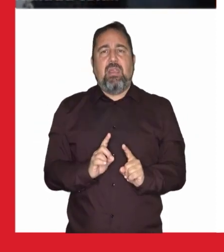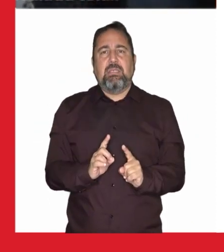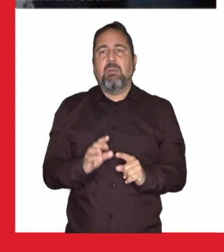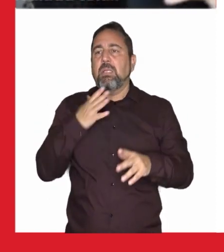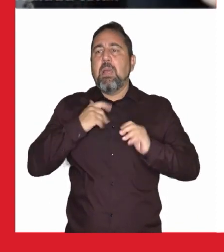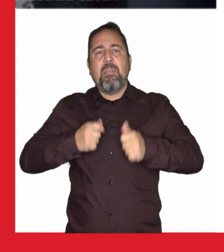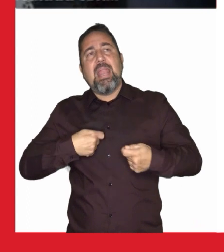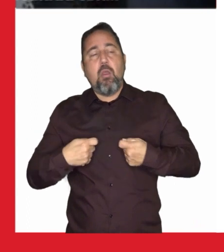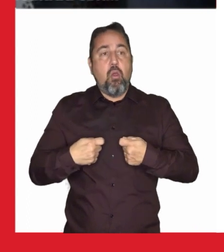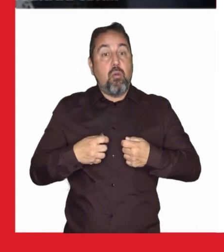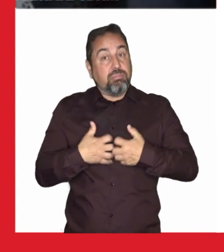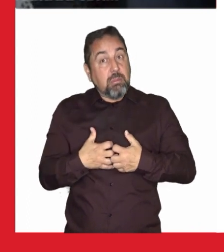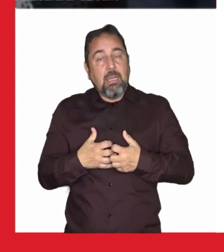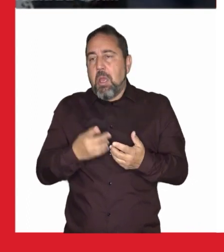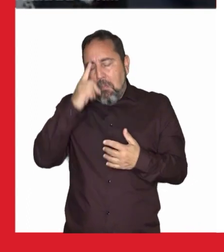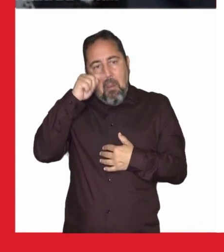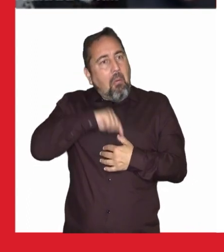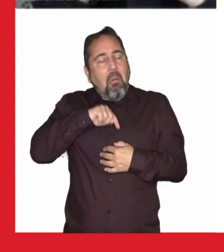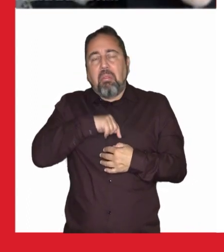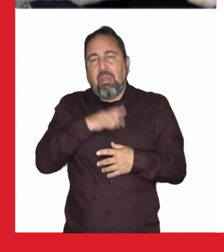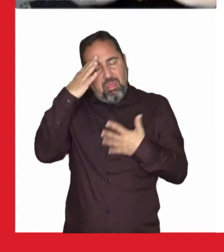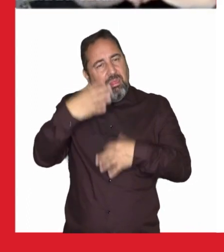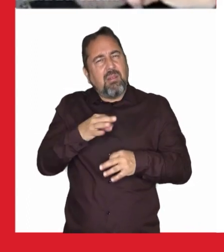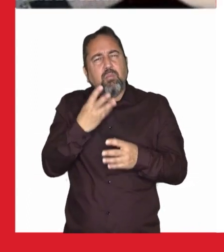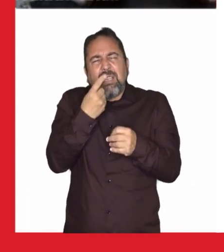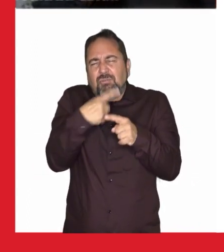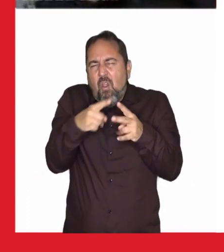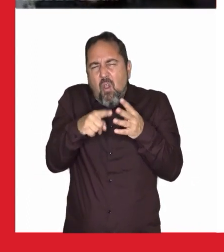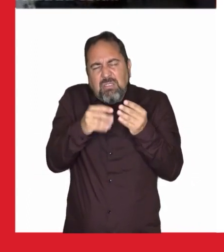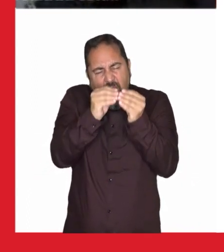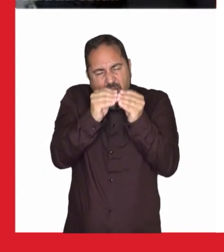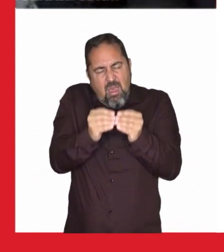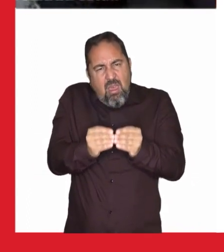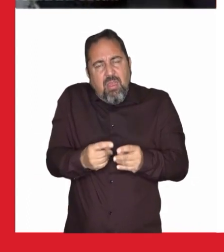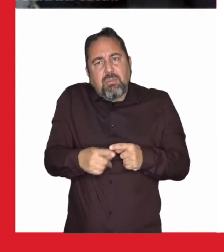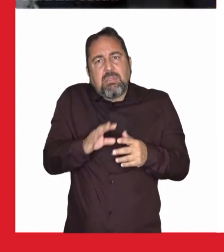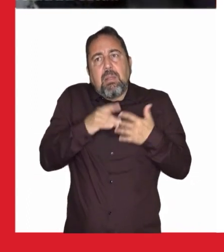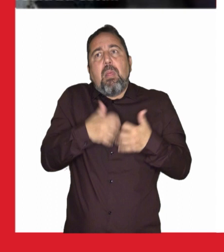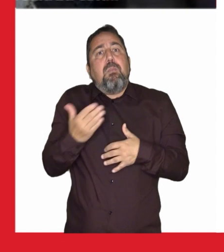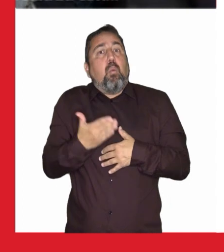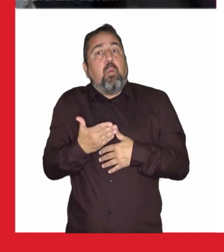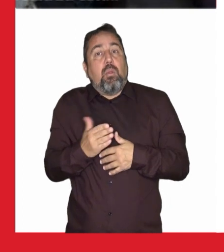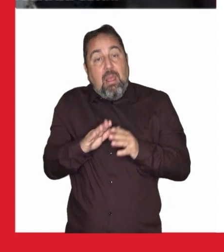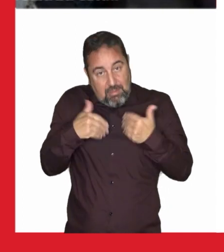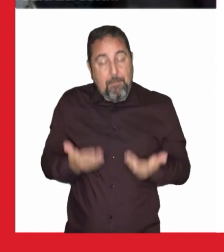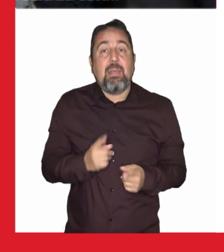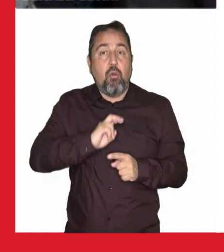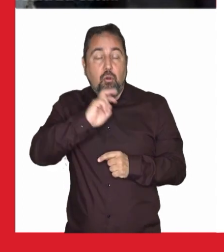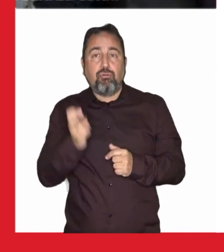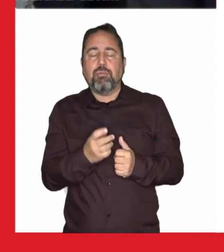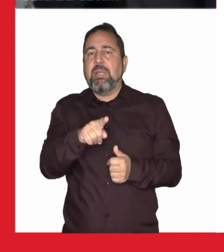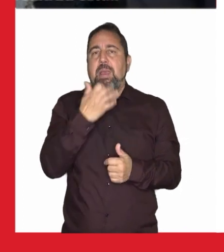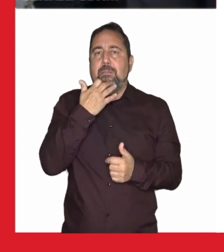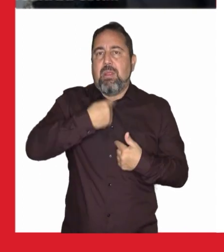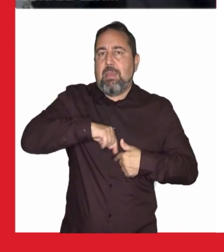Son las típicas cosas que no ves a priori. Cuando tú vas a montar un negocio, no eres ni consciente de la cantidad de cosas que hay que hacer,